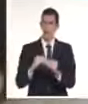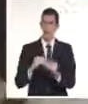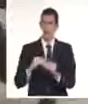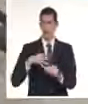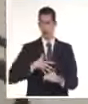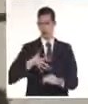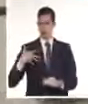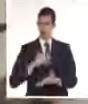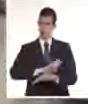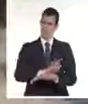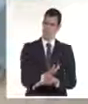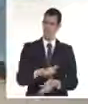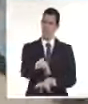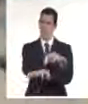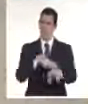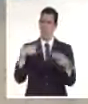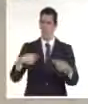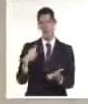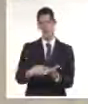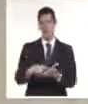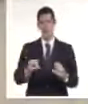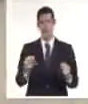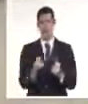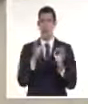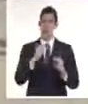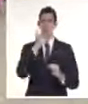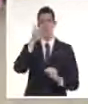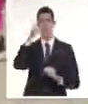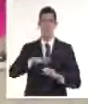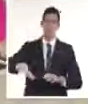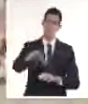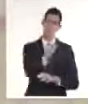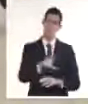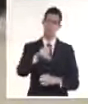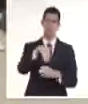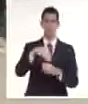el resto de los días. Cristela Pillaga, Sistema Informativo de la Televisión Cubana.